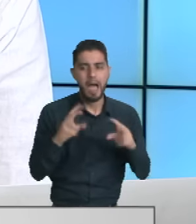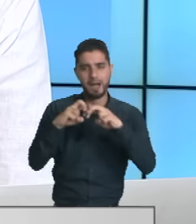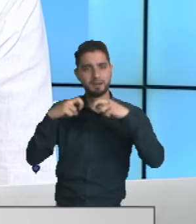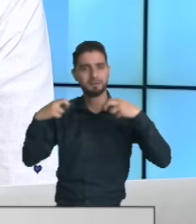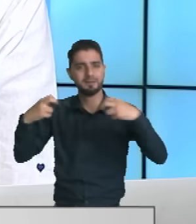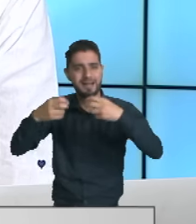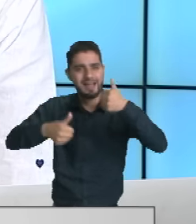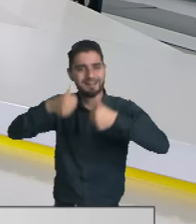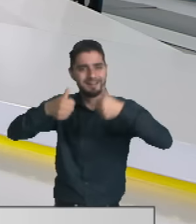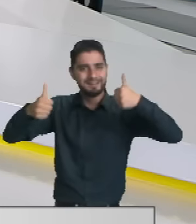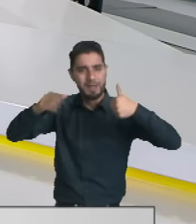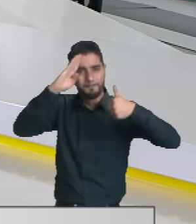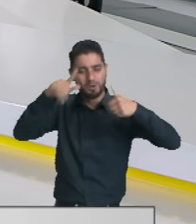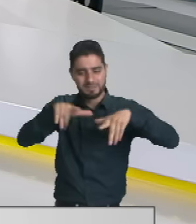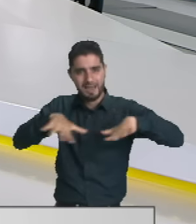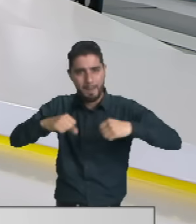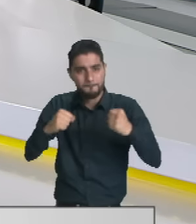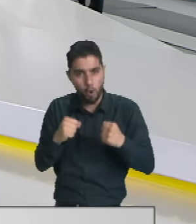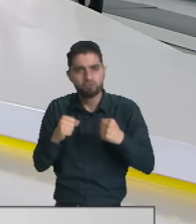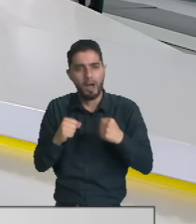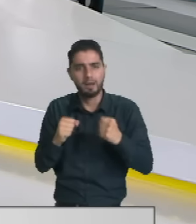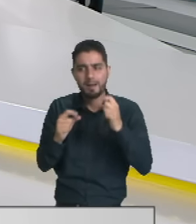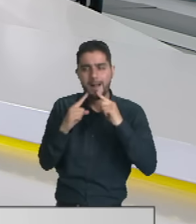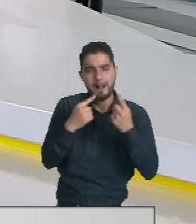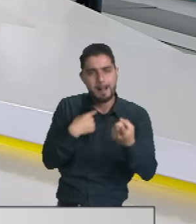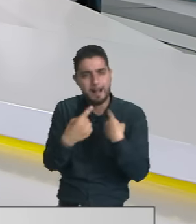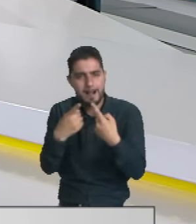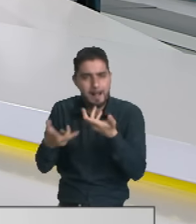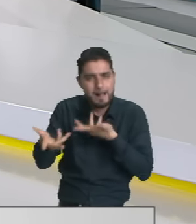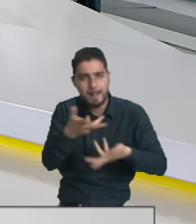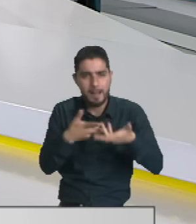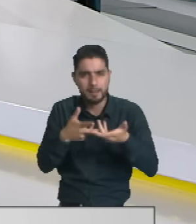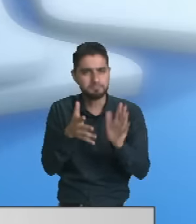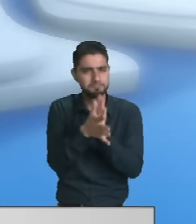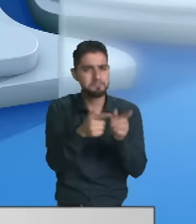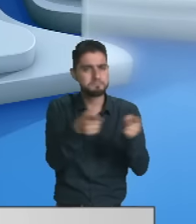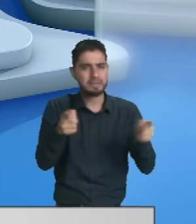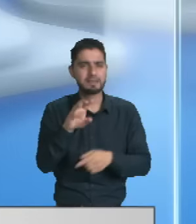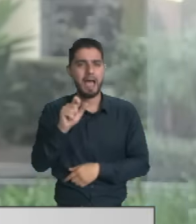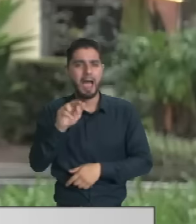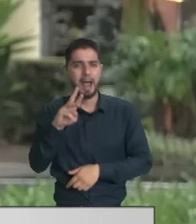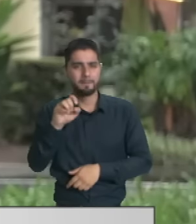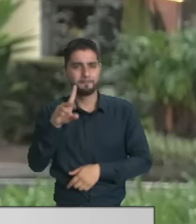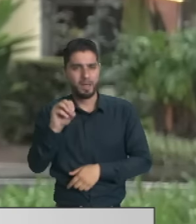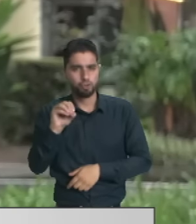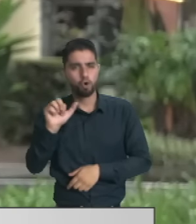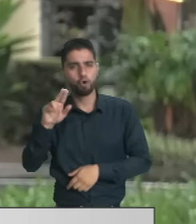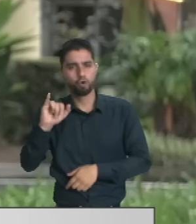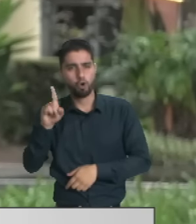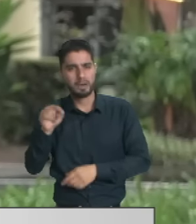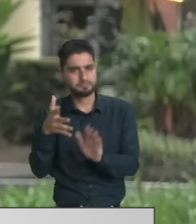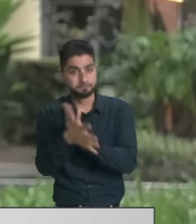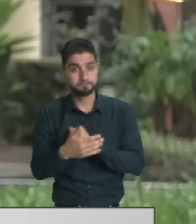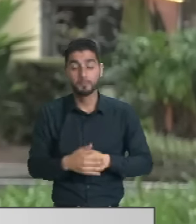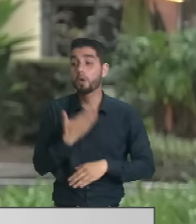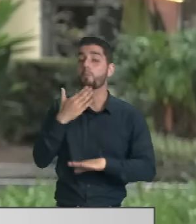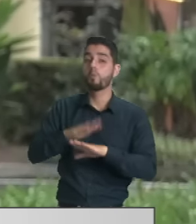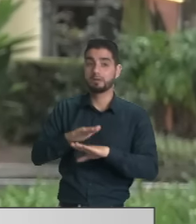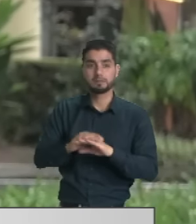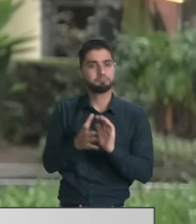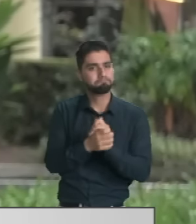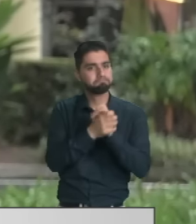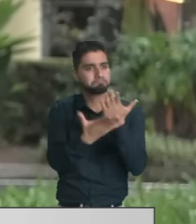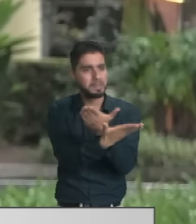policía en Bogotá. Detalles con Juan Armando Rojas. Juan Armando, muy buenas tardes. Muy buenas tardes, cordial saludo desde